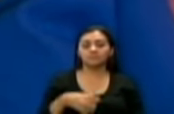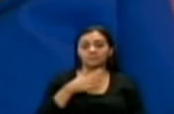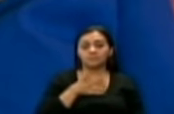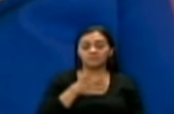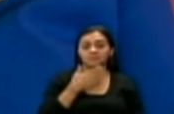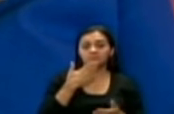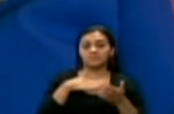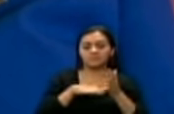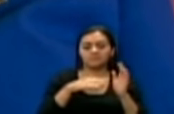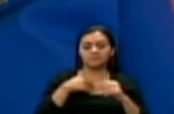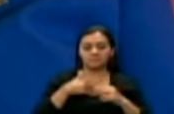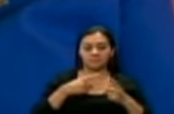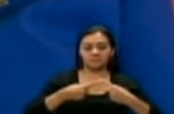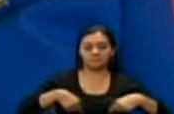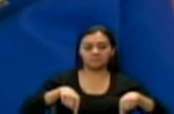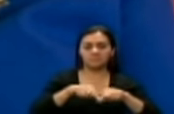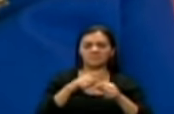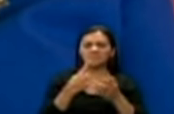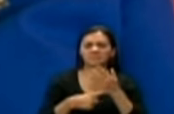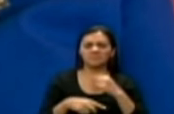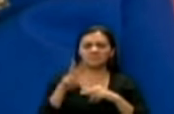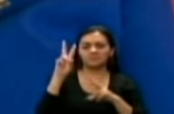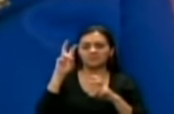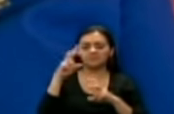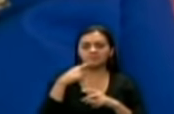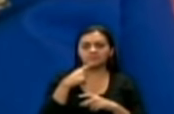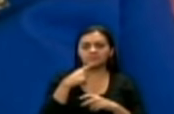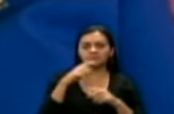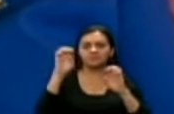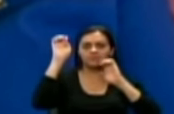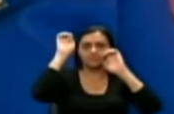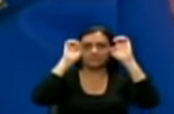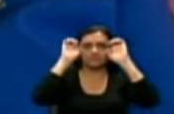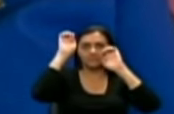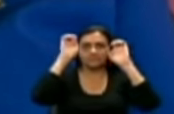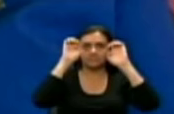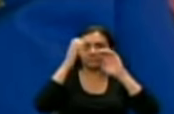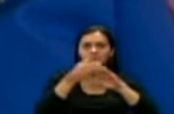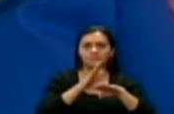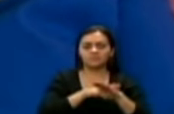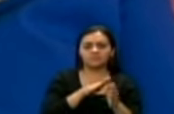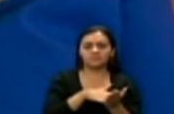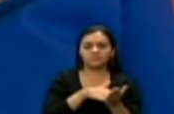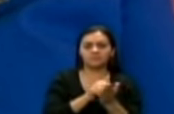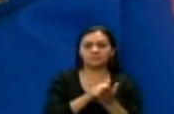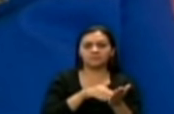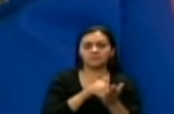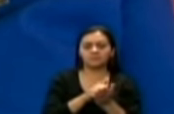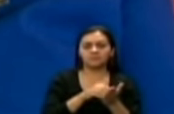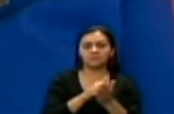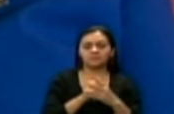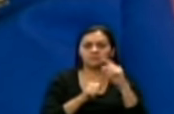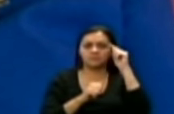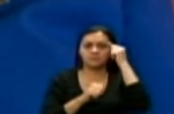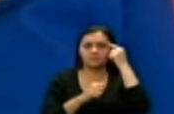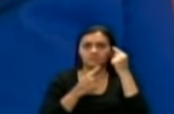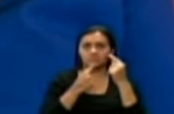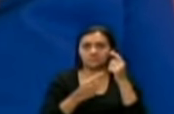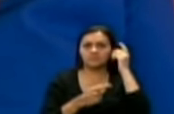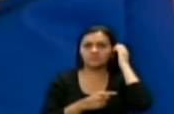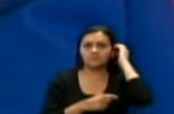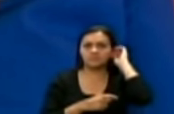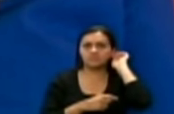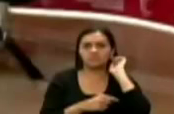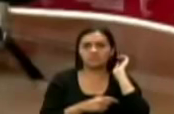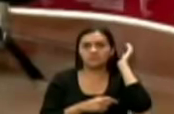en la mesa redonda de las estrategias de desestabilización a gobiernos progresistas. Y